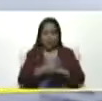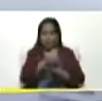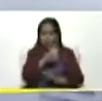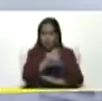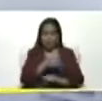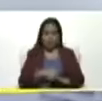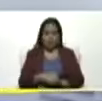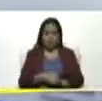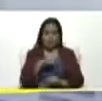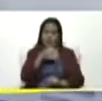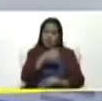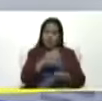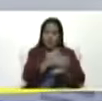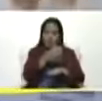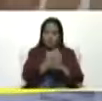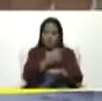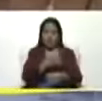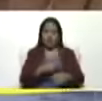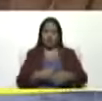Es tu culpa, Castro Soteldo.